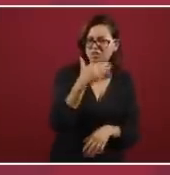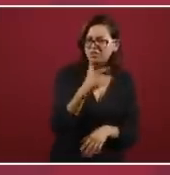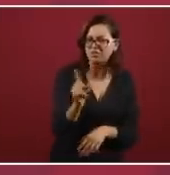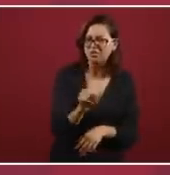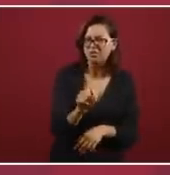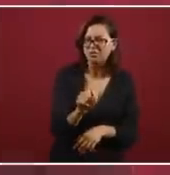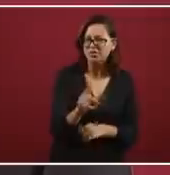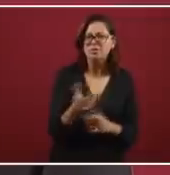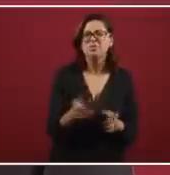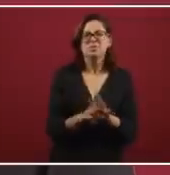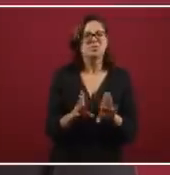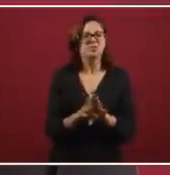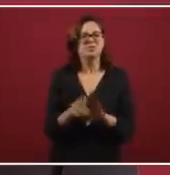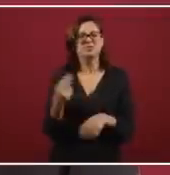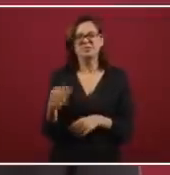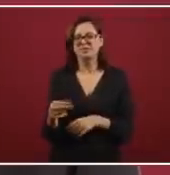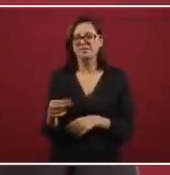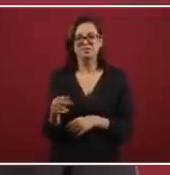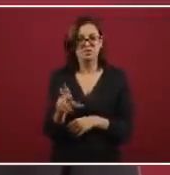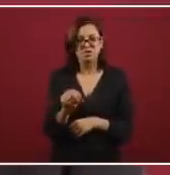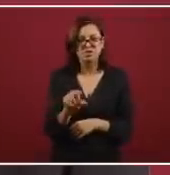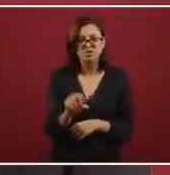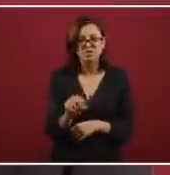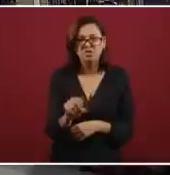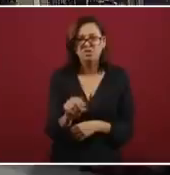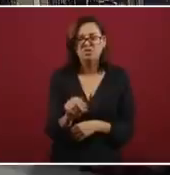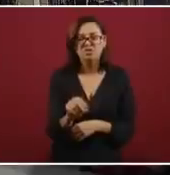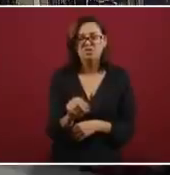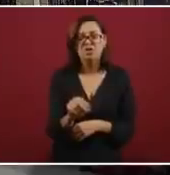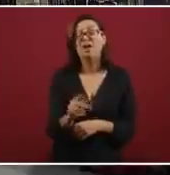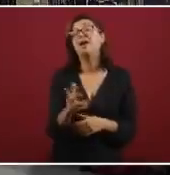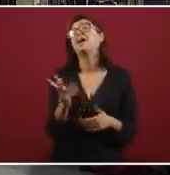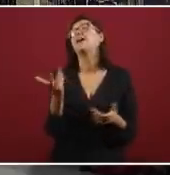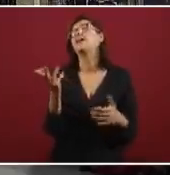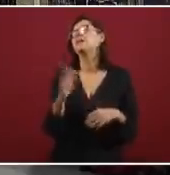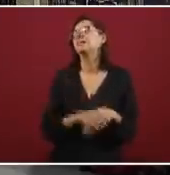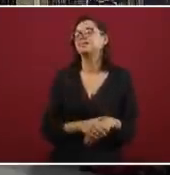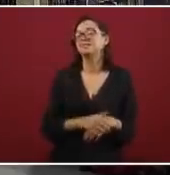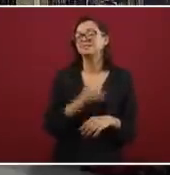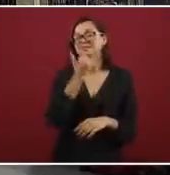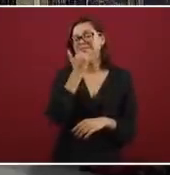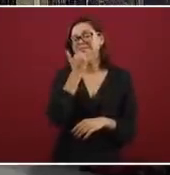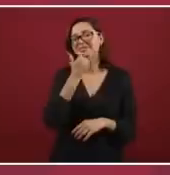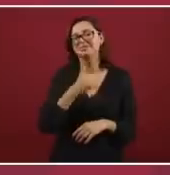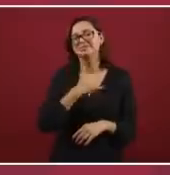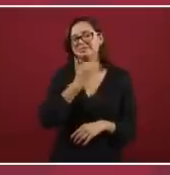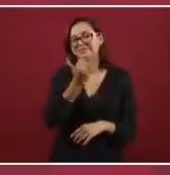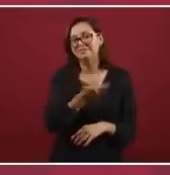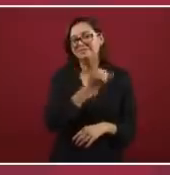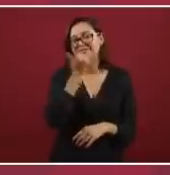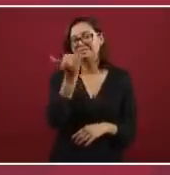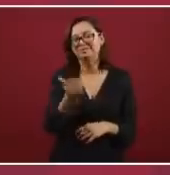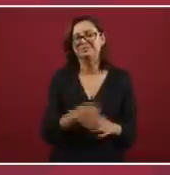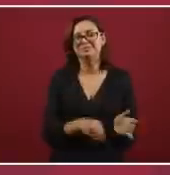Que no es así, no. Sí, que dirige